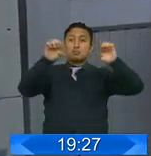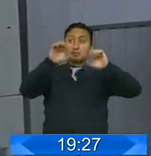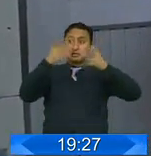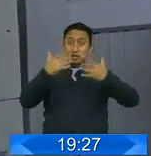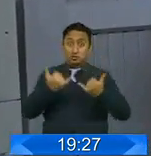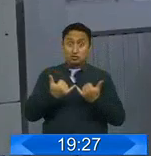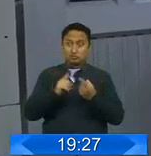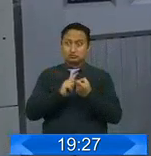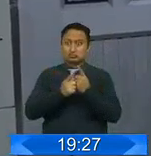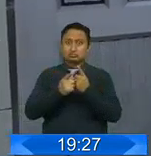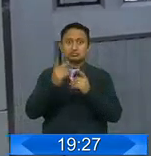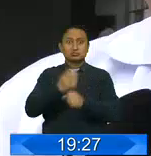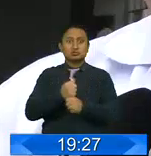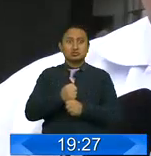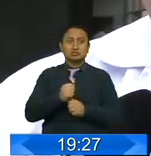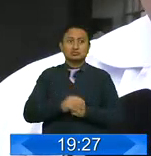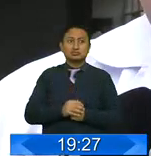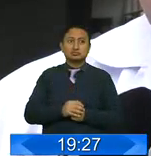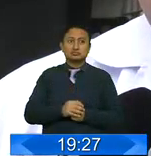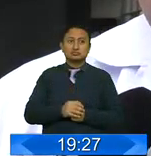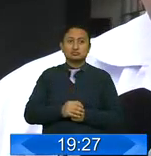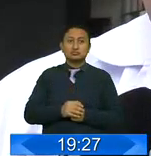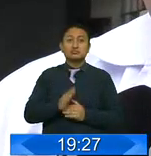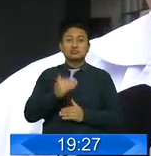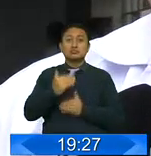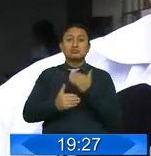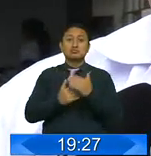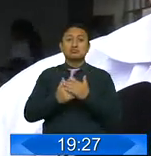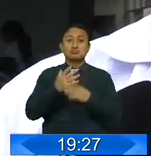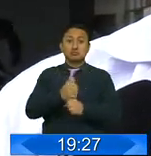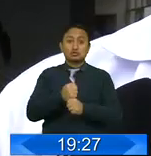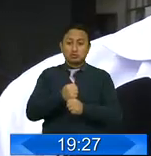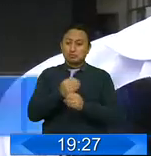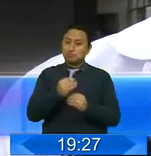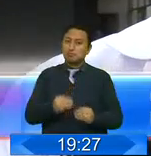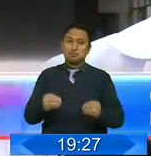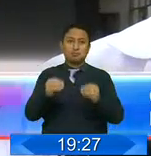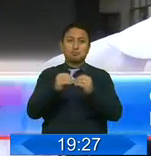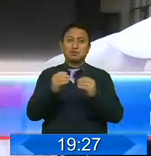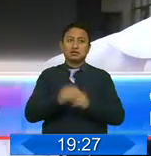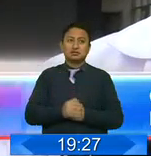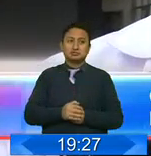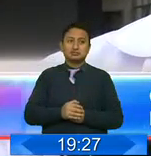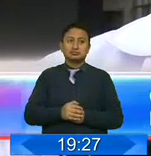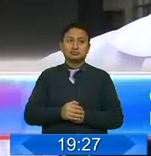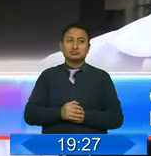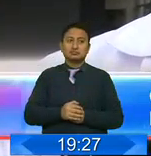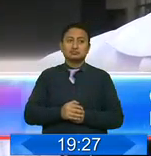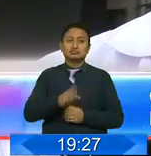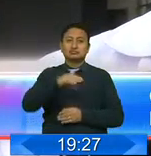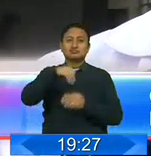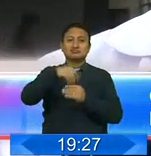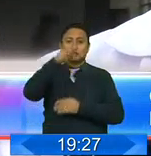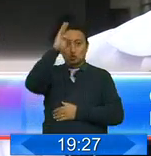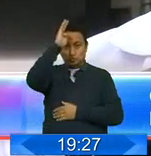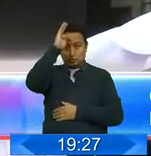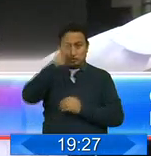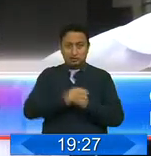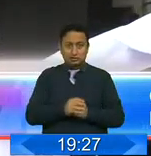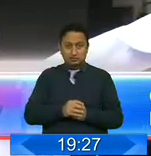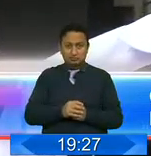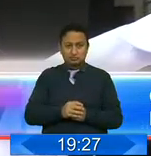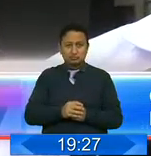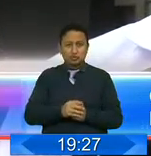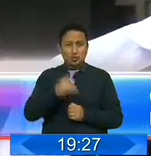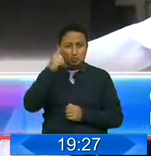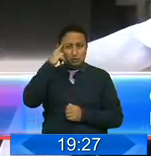medidas frente a lo sucedido. Reforzando los procesos de seguridad y los protocolos que están en los términos del contrato del hospital. Y adicional, creo que